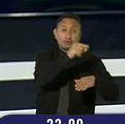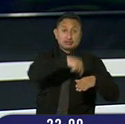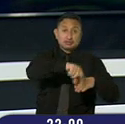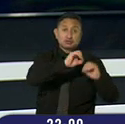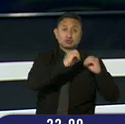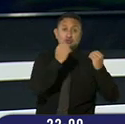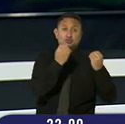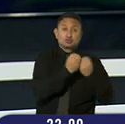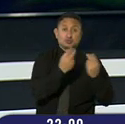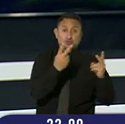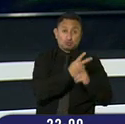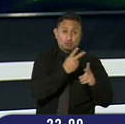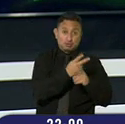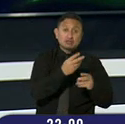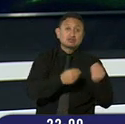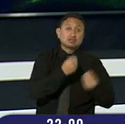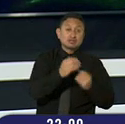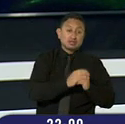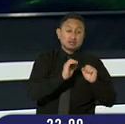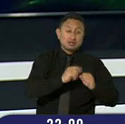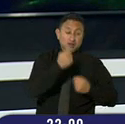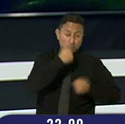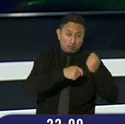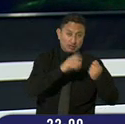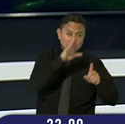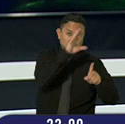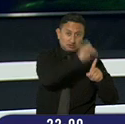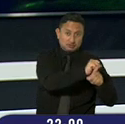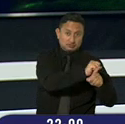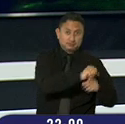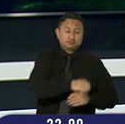organización dedicada al microtráfico.